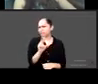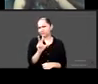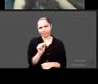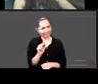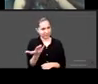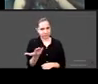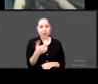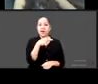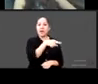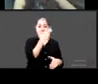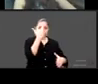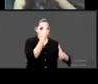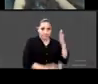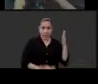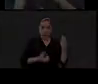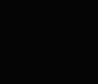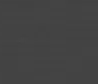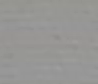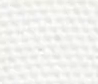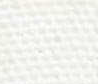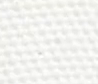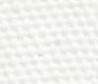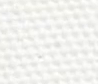formas de violencia que después vamos a ver en la sociedad.